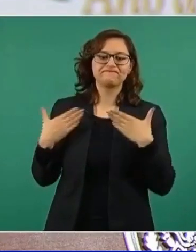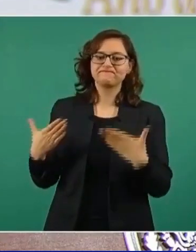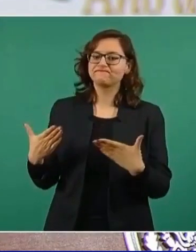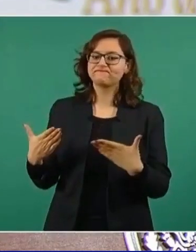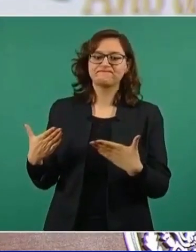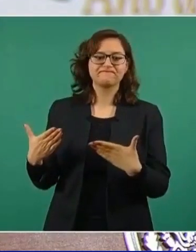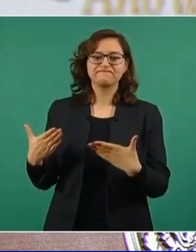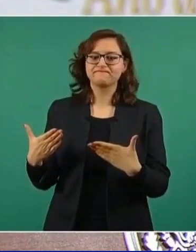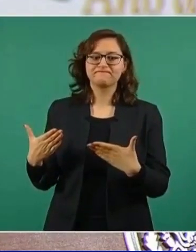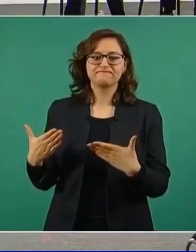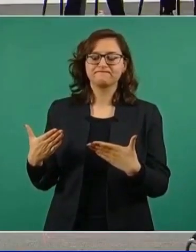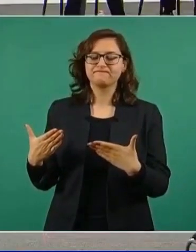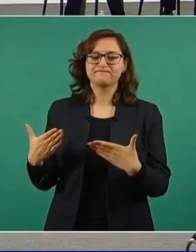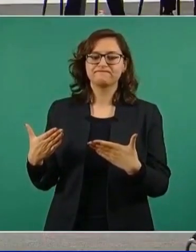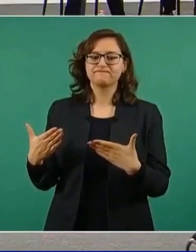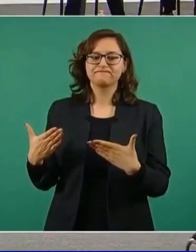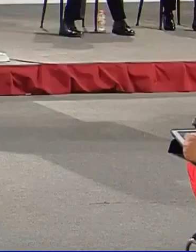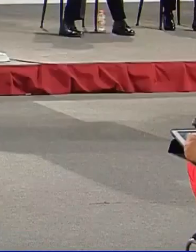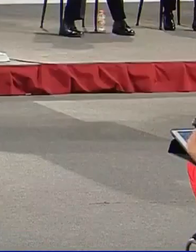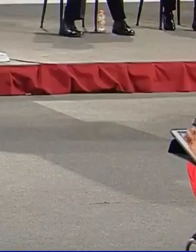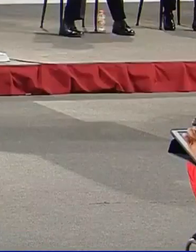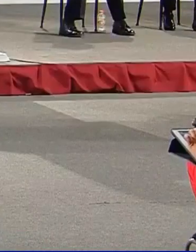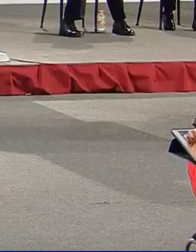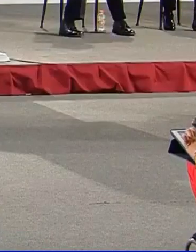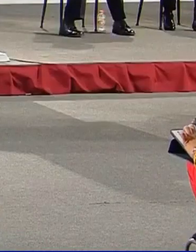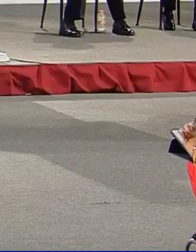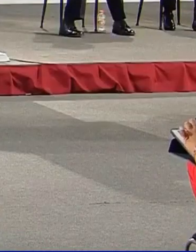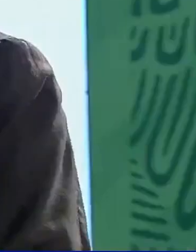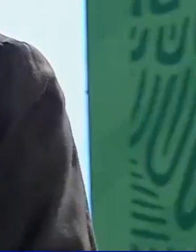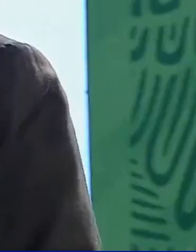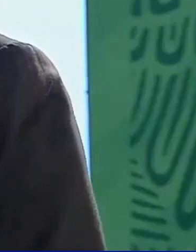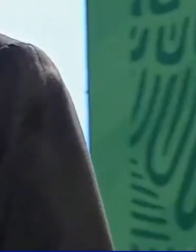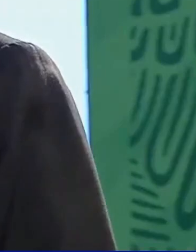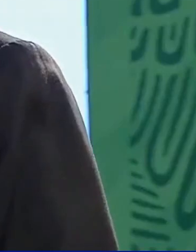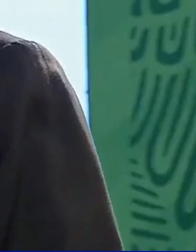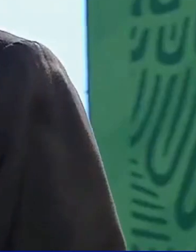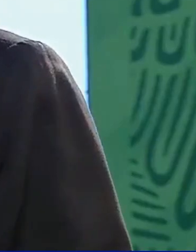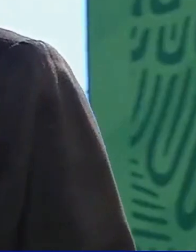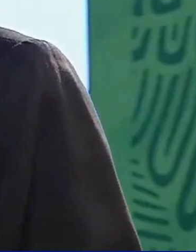Ese es un mal